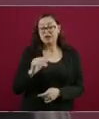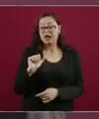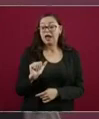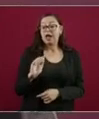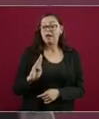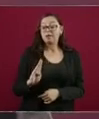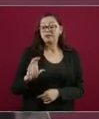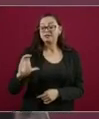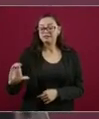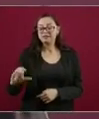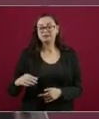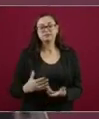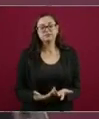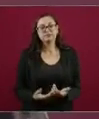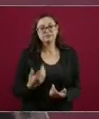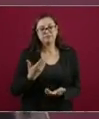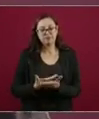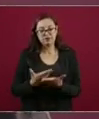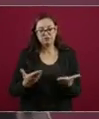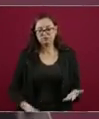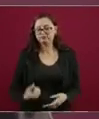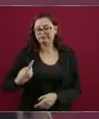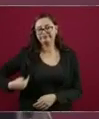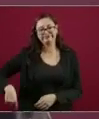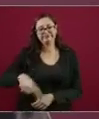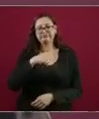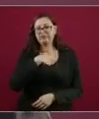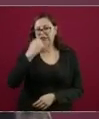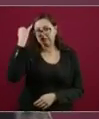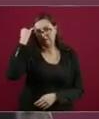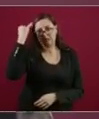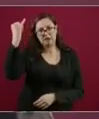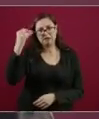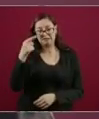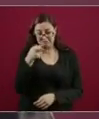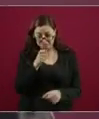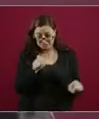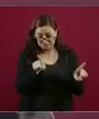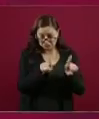ese punto de vista esa concepción